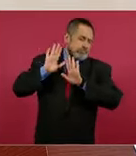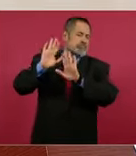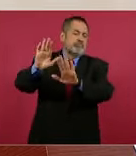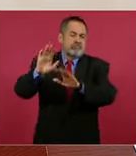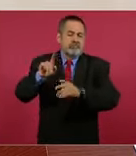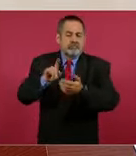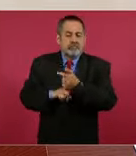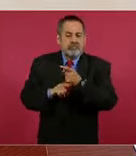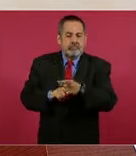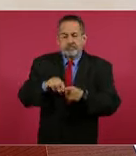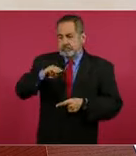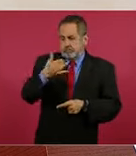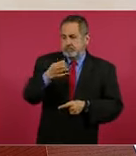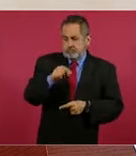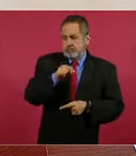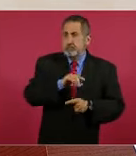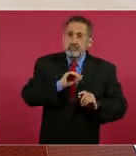mayo,